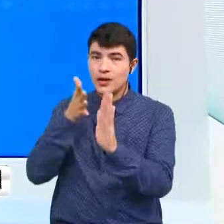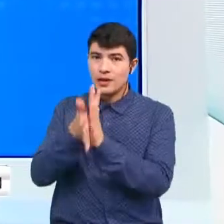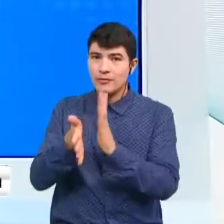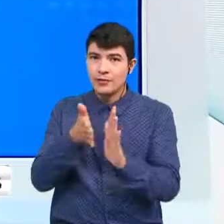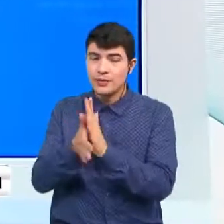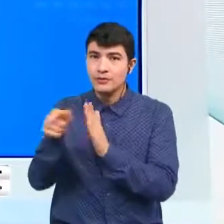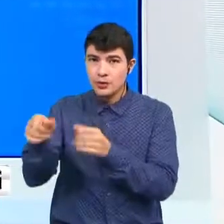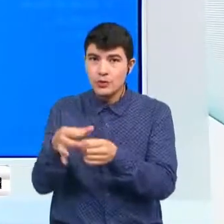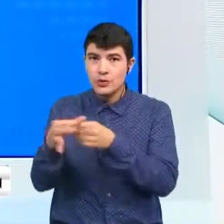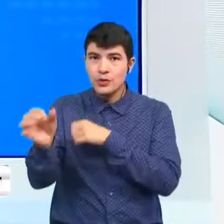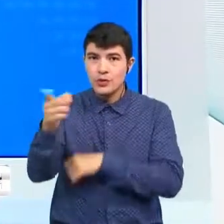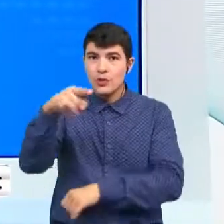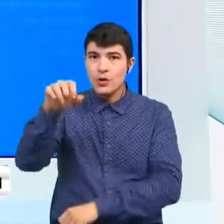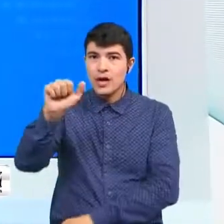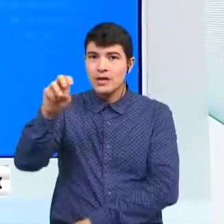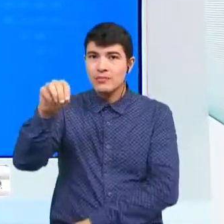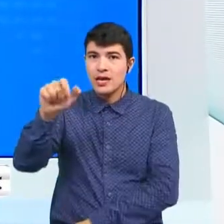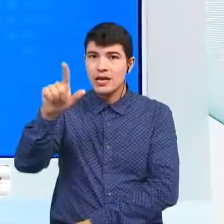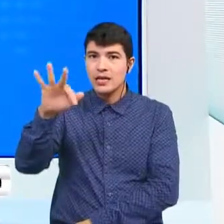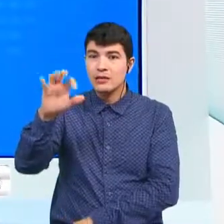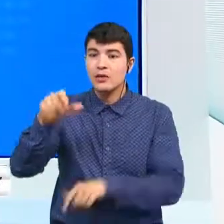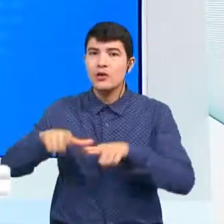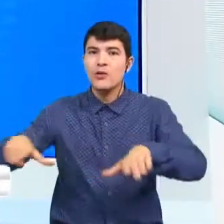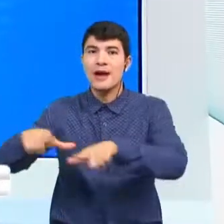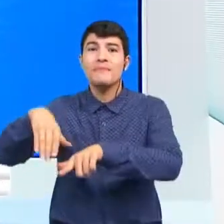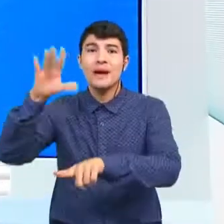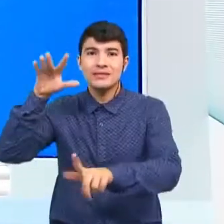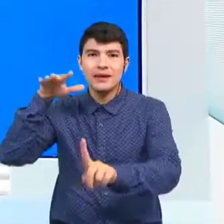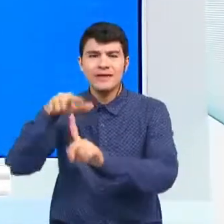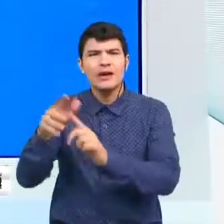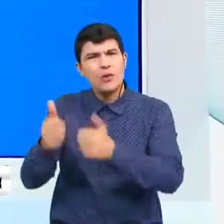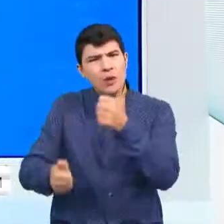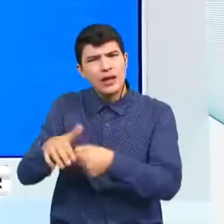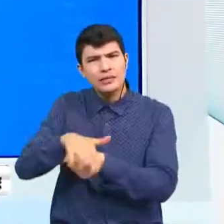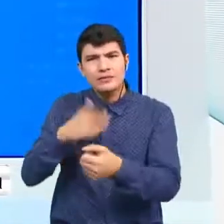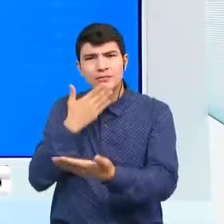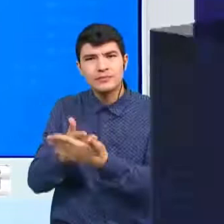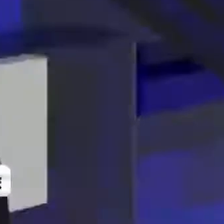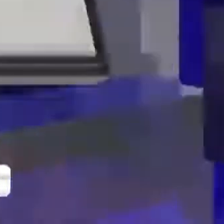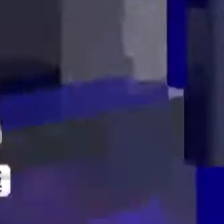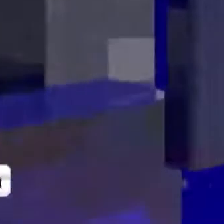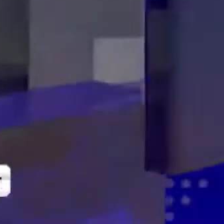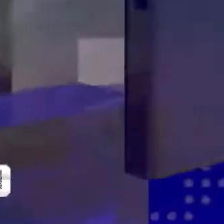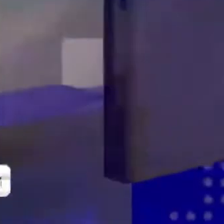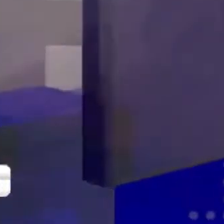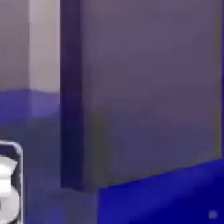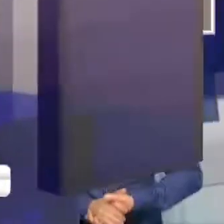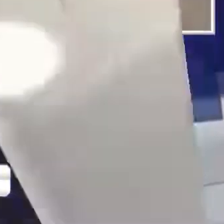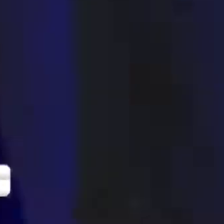de agua malito el sitio de mayor afectación cuál es la situación a esta hora buenas tardes